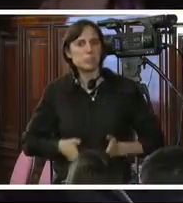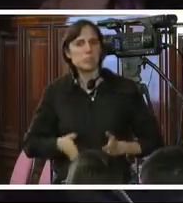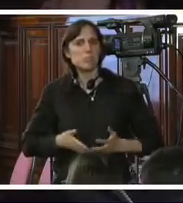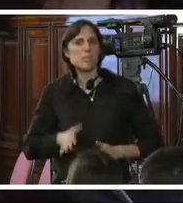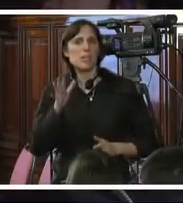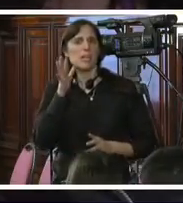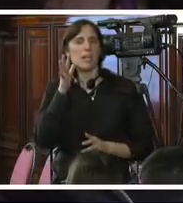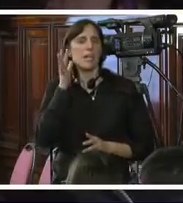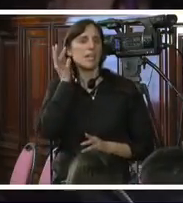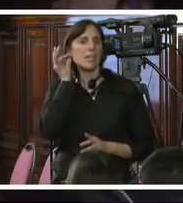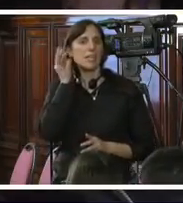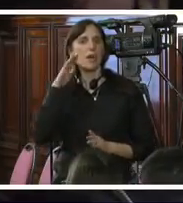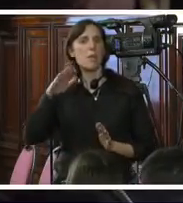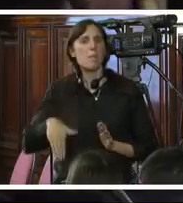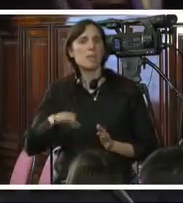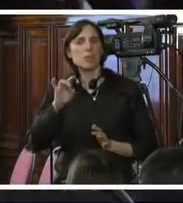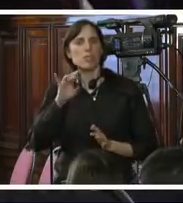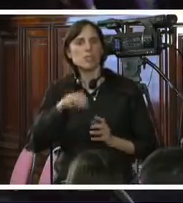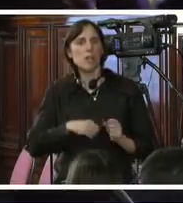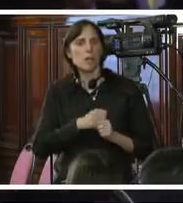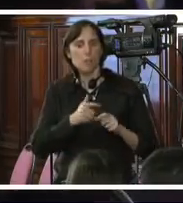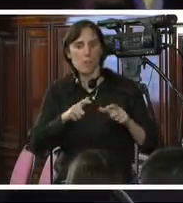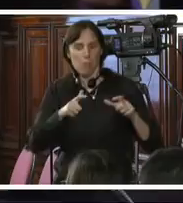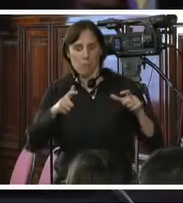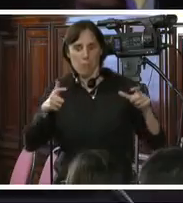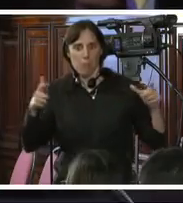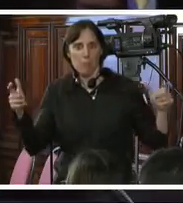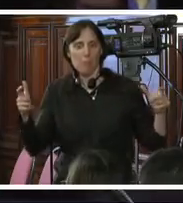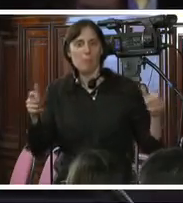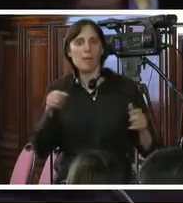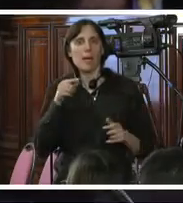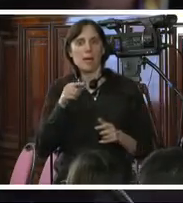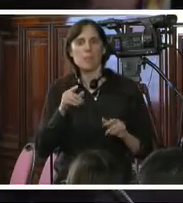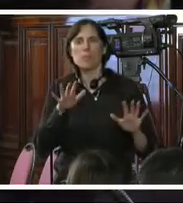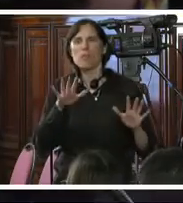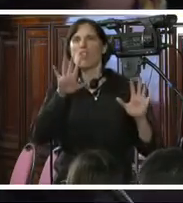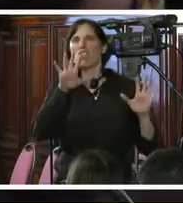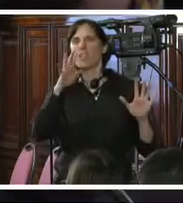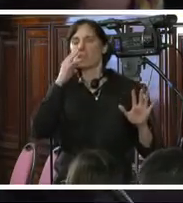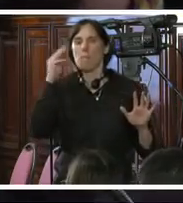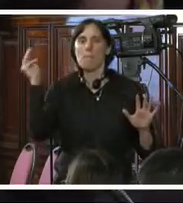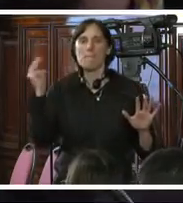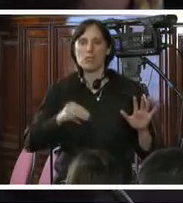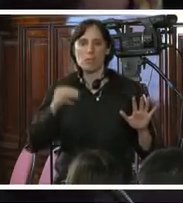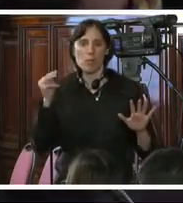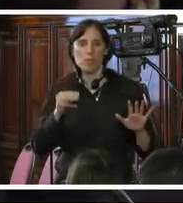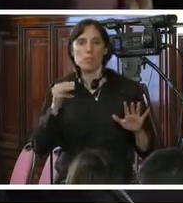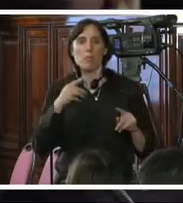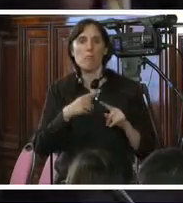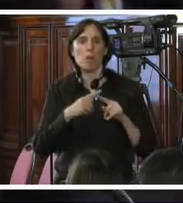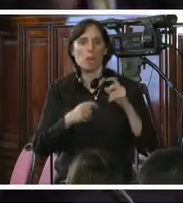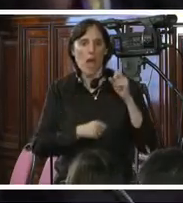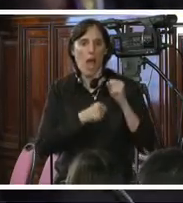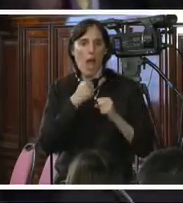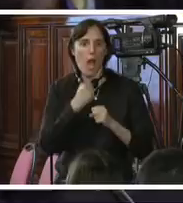niñas menores de 15 años están en aumento. Esta cifra se acerca a los 10 millones de embarazos no deseados al año y